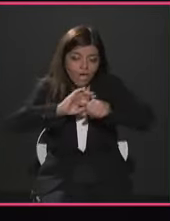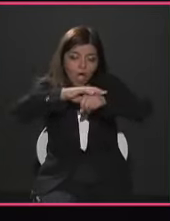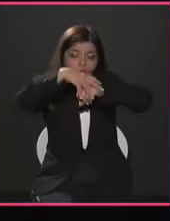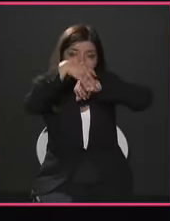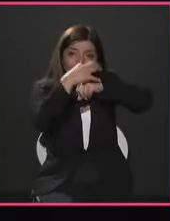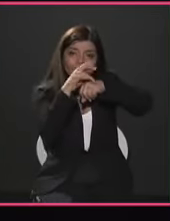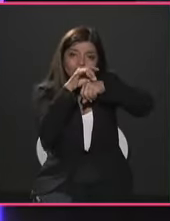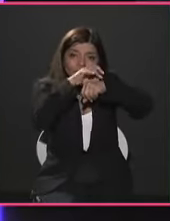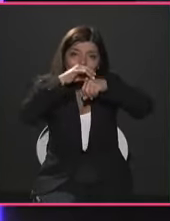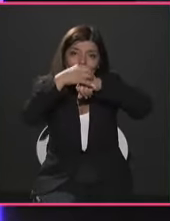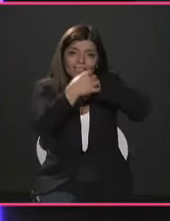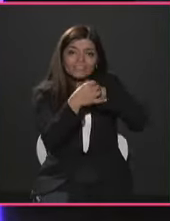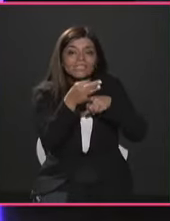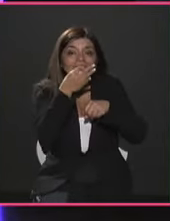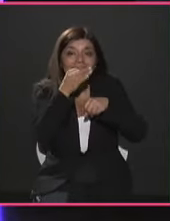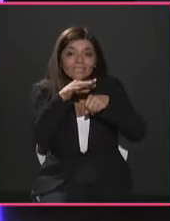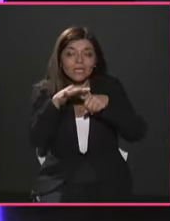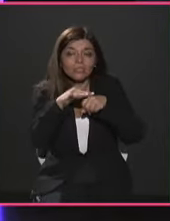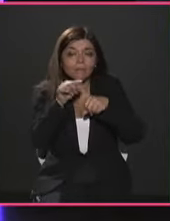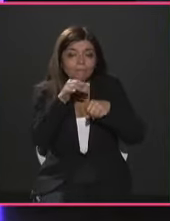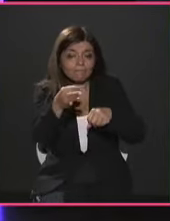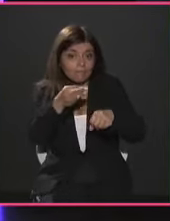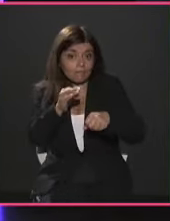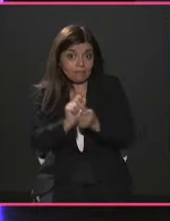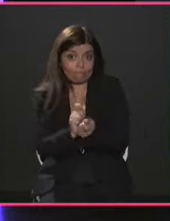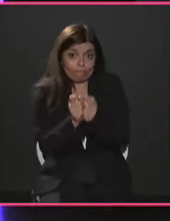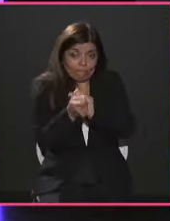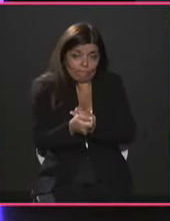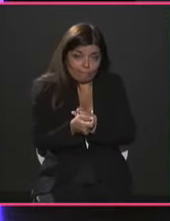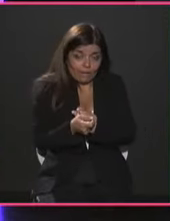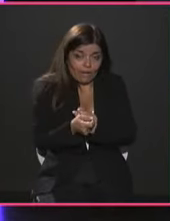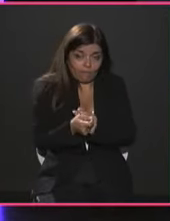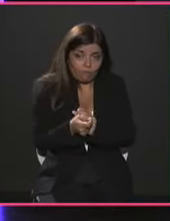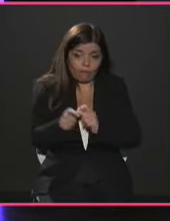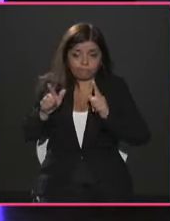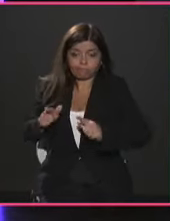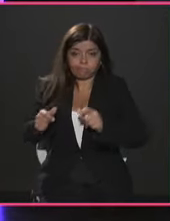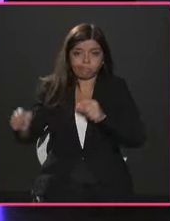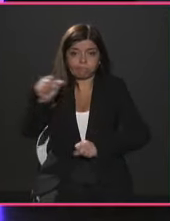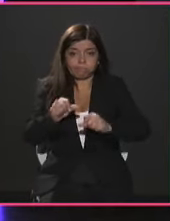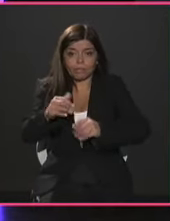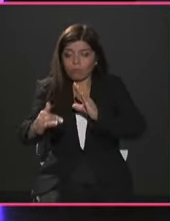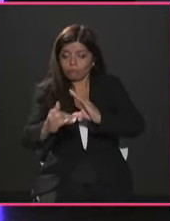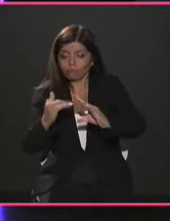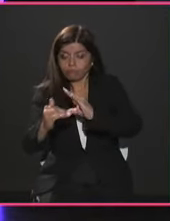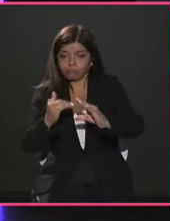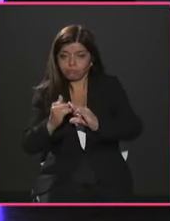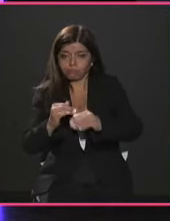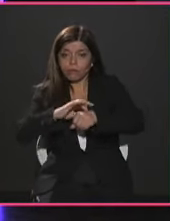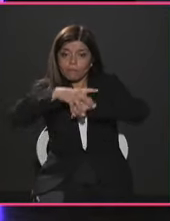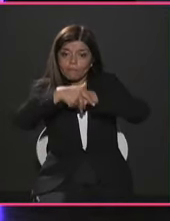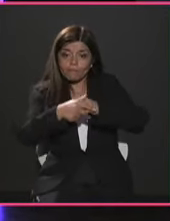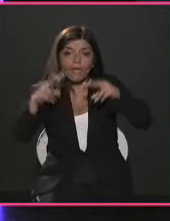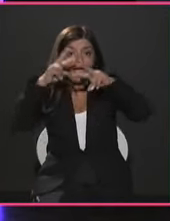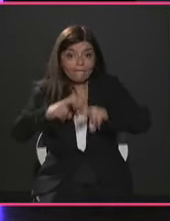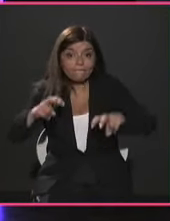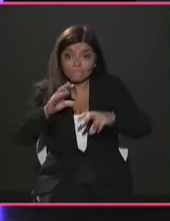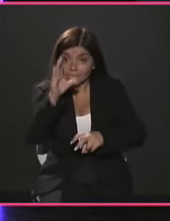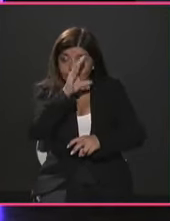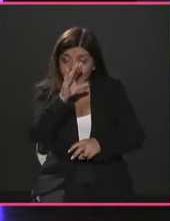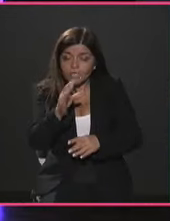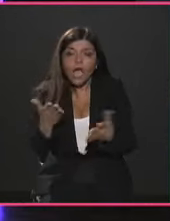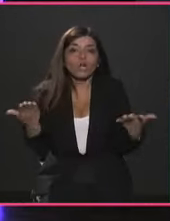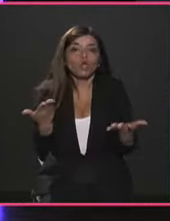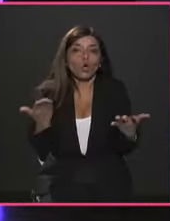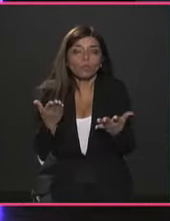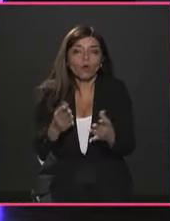contestó me dijo que podemos transformar mi laboratorio en un centro de comando as es que me mandas esta bacteria y podemos buscarlo